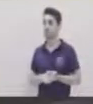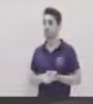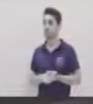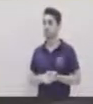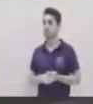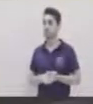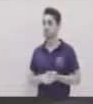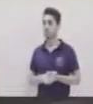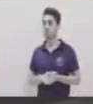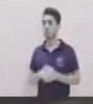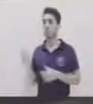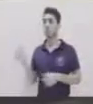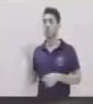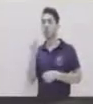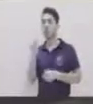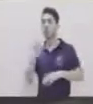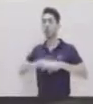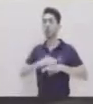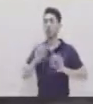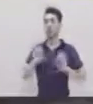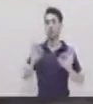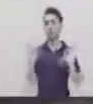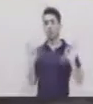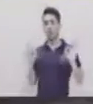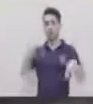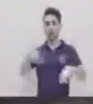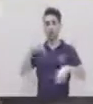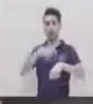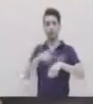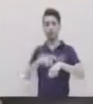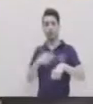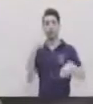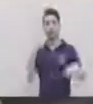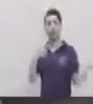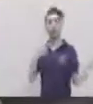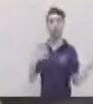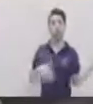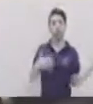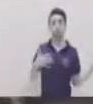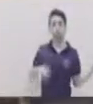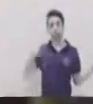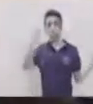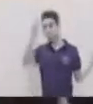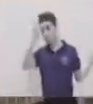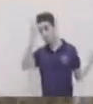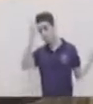es una guitarra un poquito más moderna, como para cantar música country.